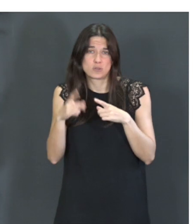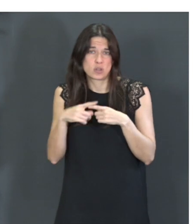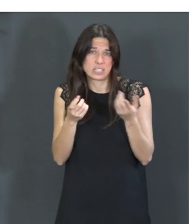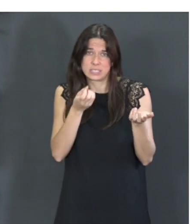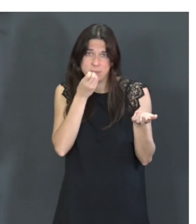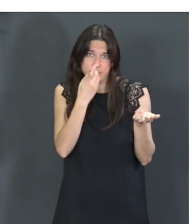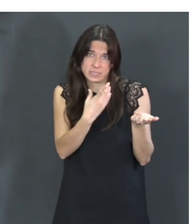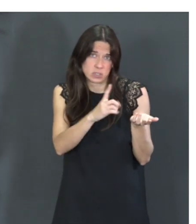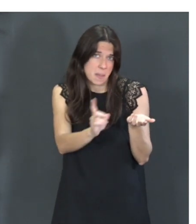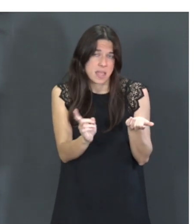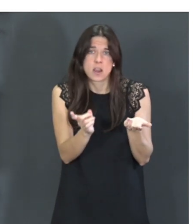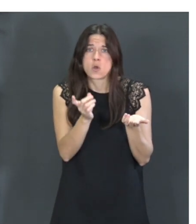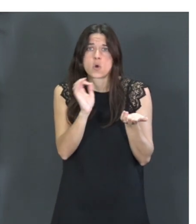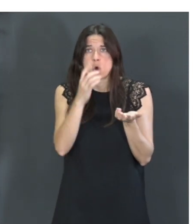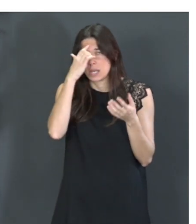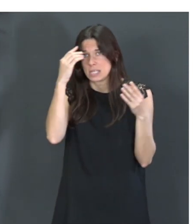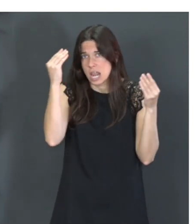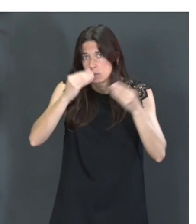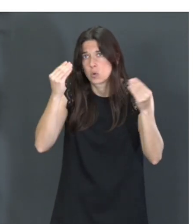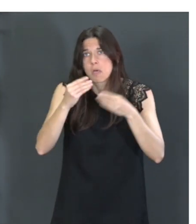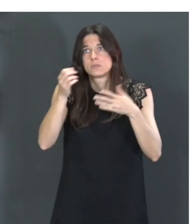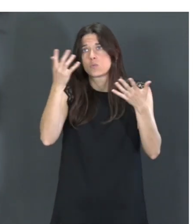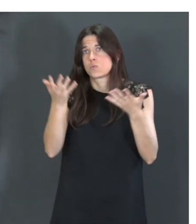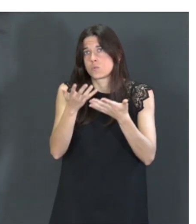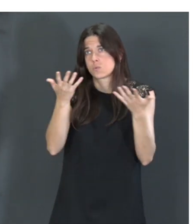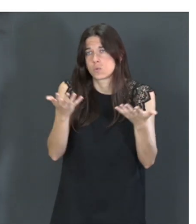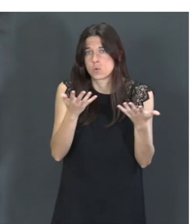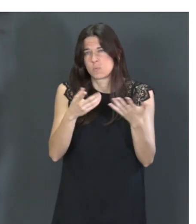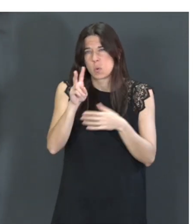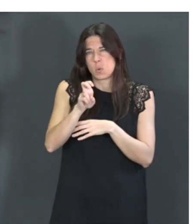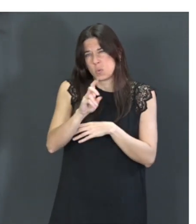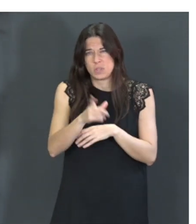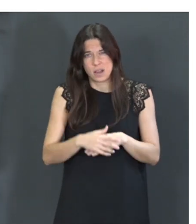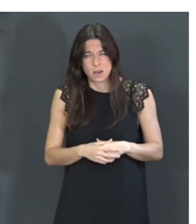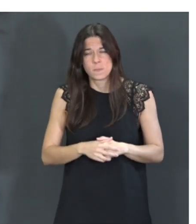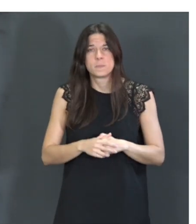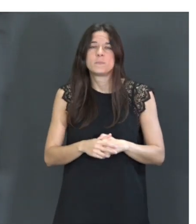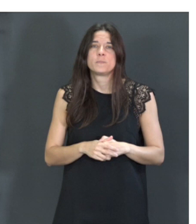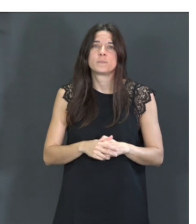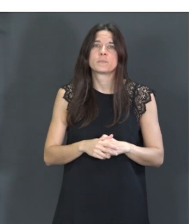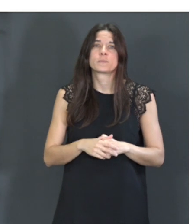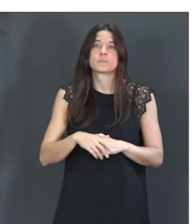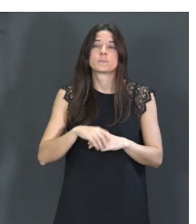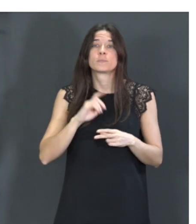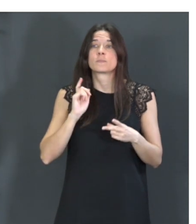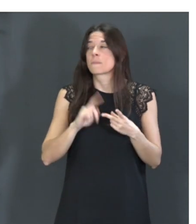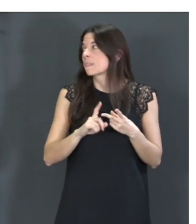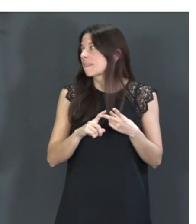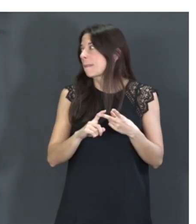pues eso no tengan mucho sentido, mucha utilidad. La segunda